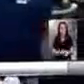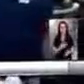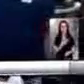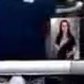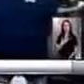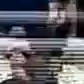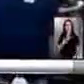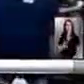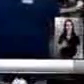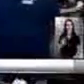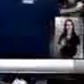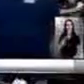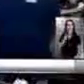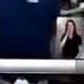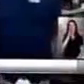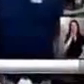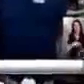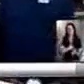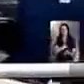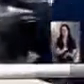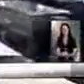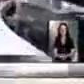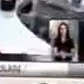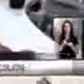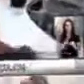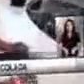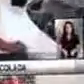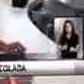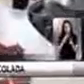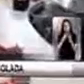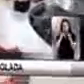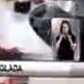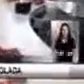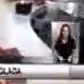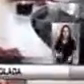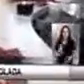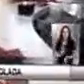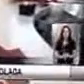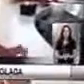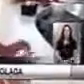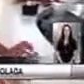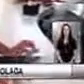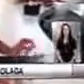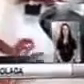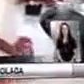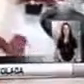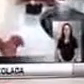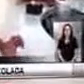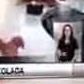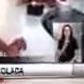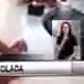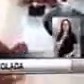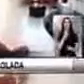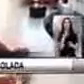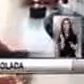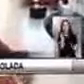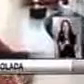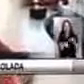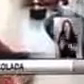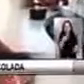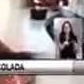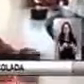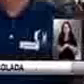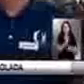cuando se le dio su reconocimiento. No te puedo creer, ¿en este mismo hotel? En este mismo hotel. ¿Sí? Este mismo hotel. ¿Tiene alguna receta especial, algún